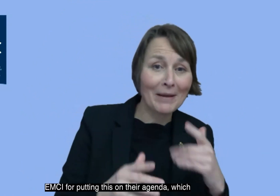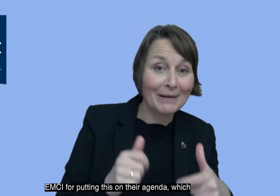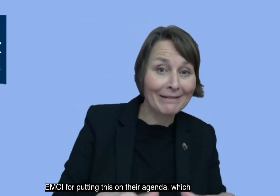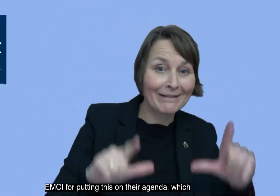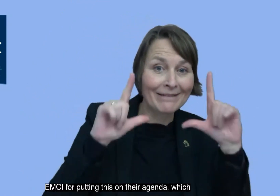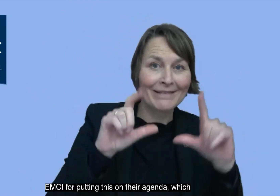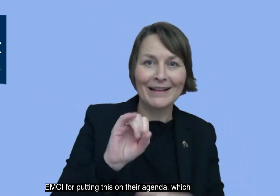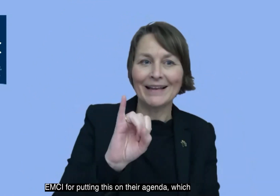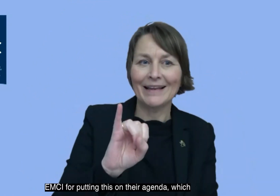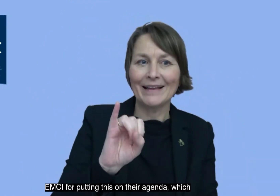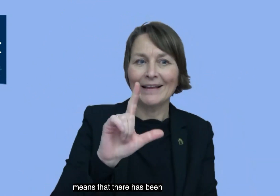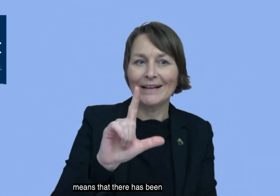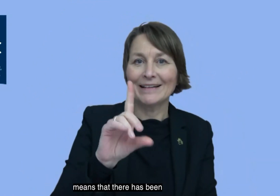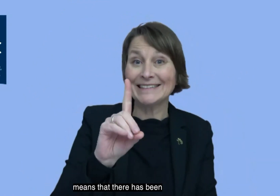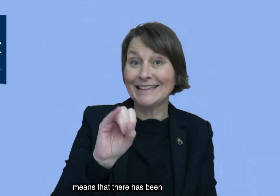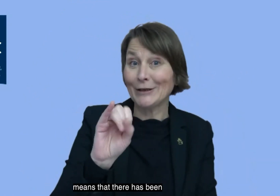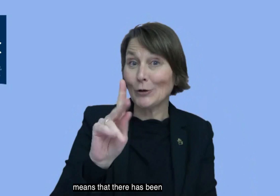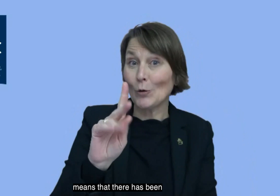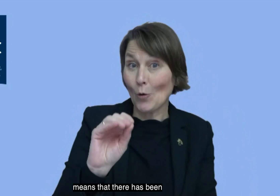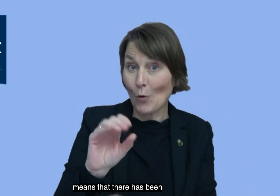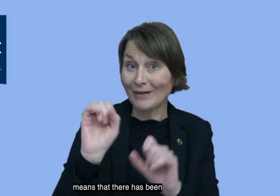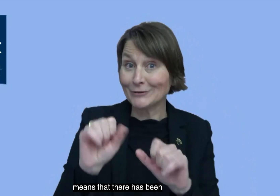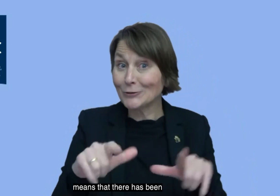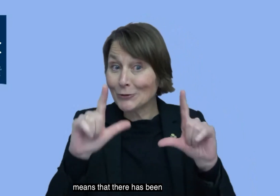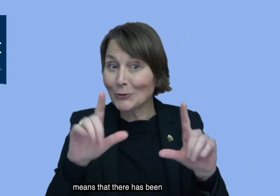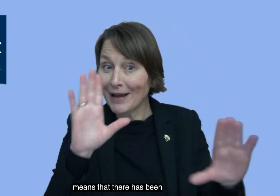organizar este webinario y es una muestra